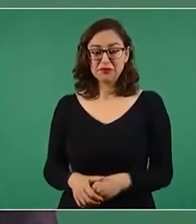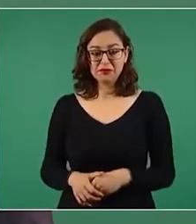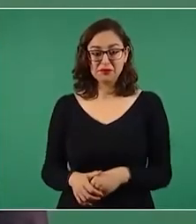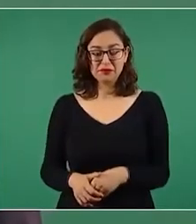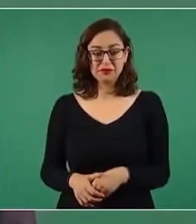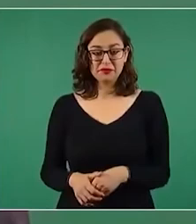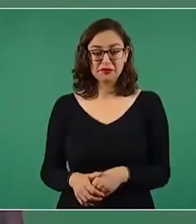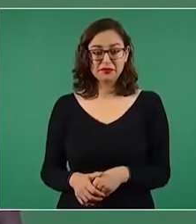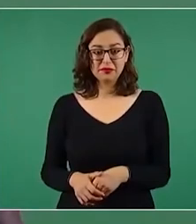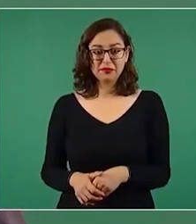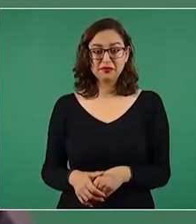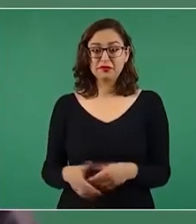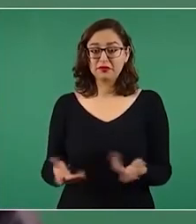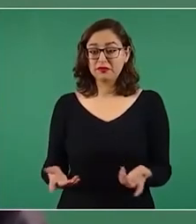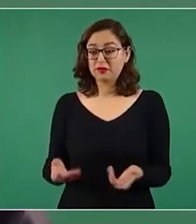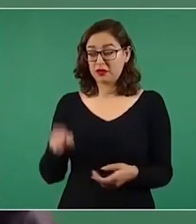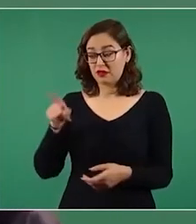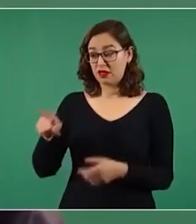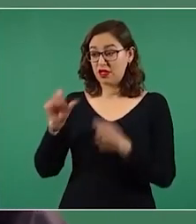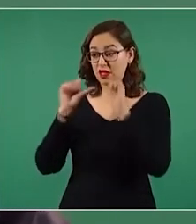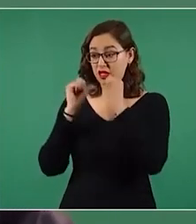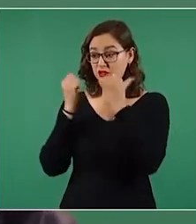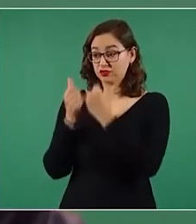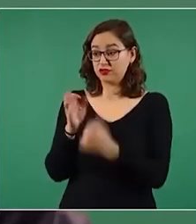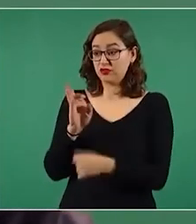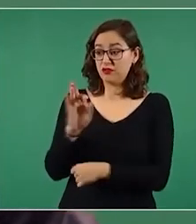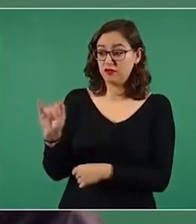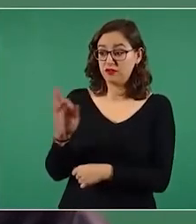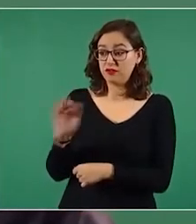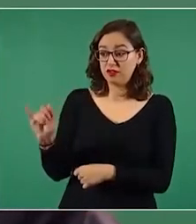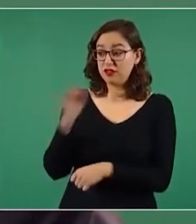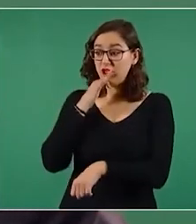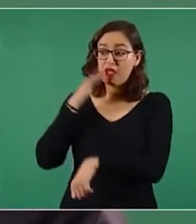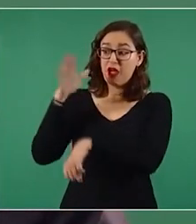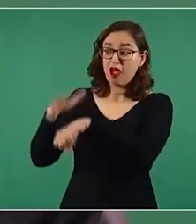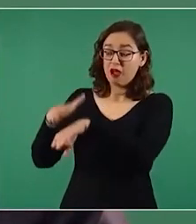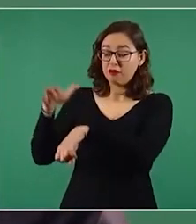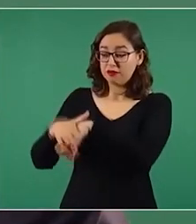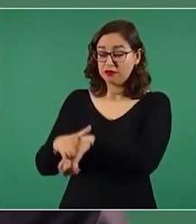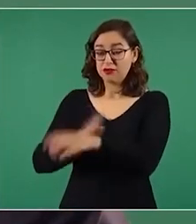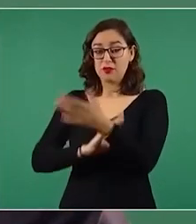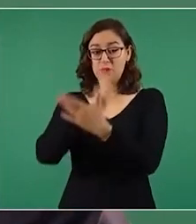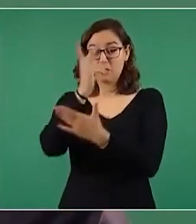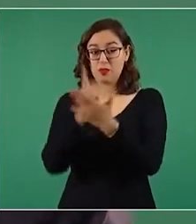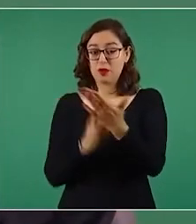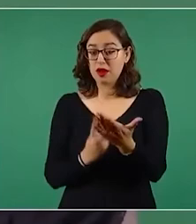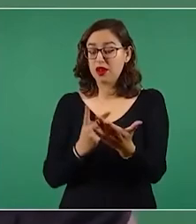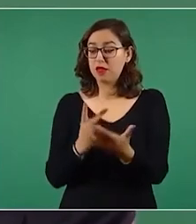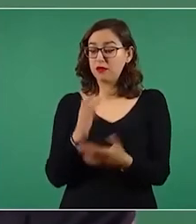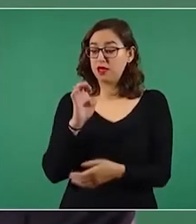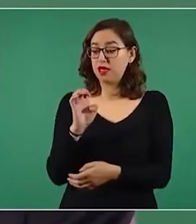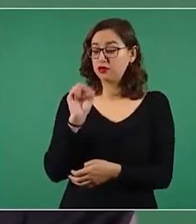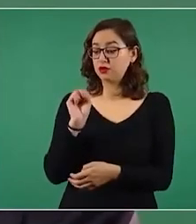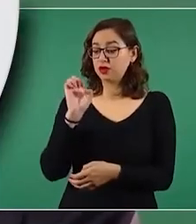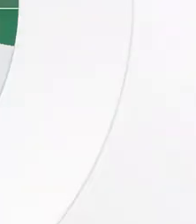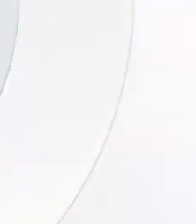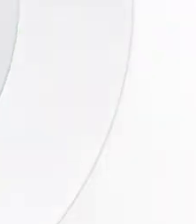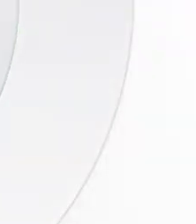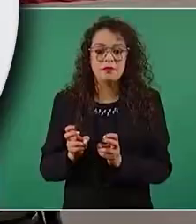información de estos fifís, La Escuela Es Nuestra, este año